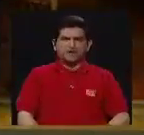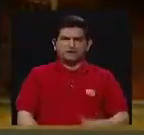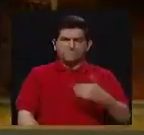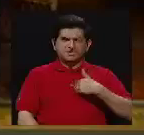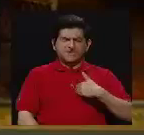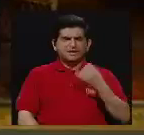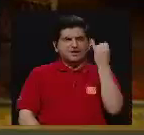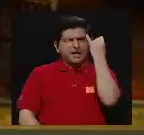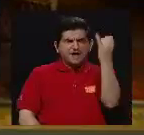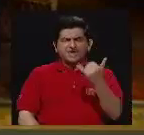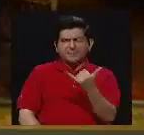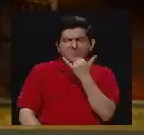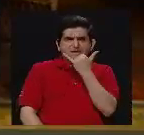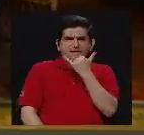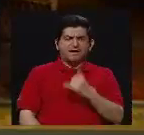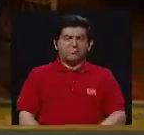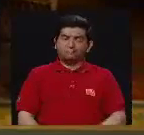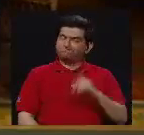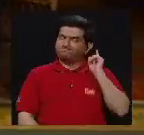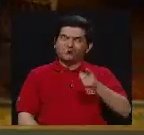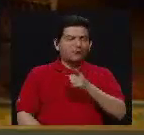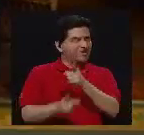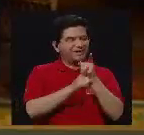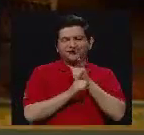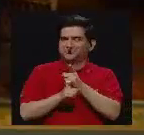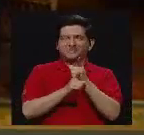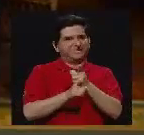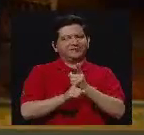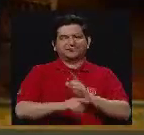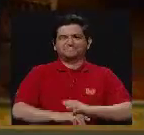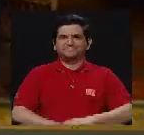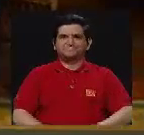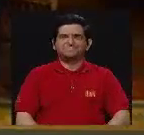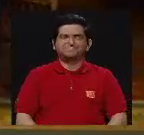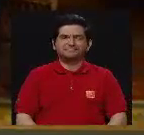que tenías una visión errónea es obligatorio corregirla.